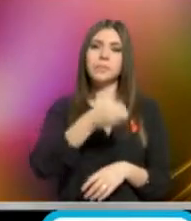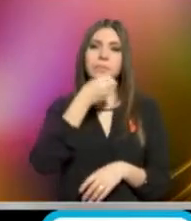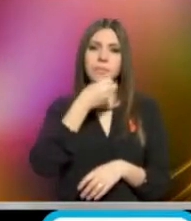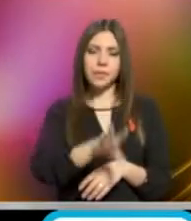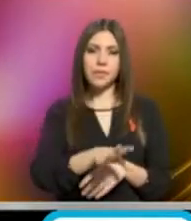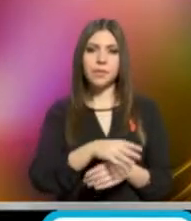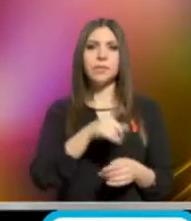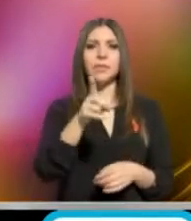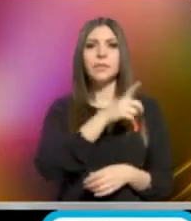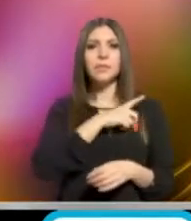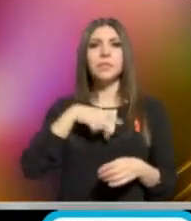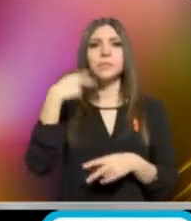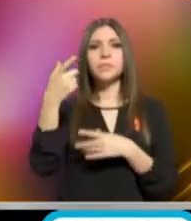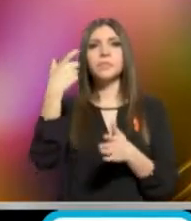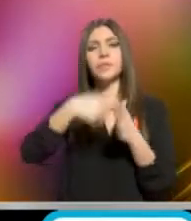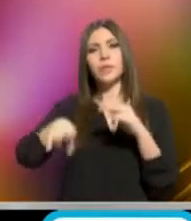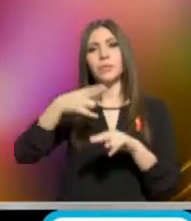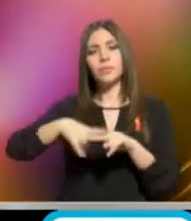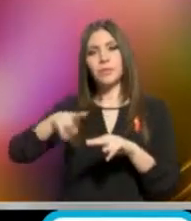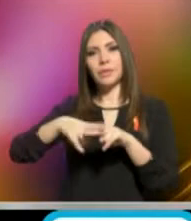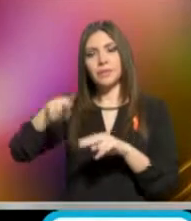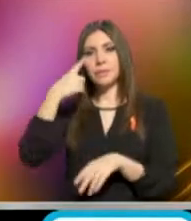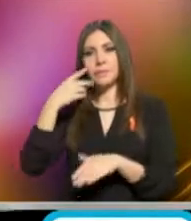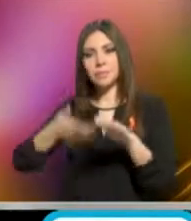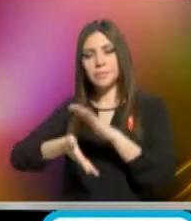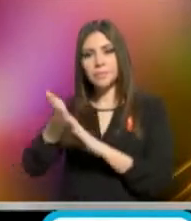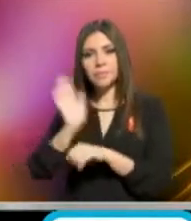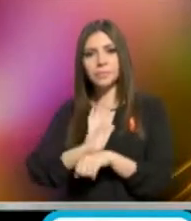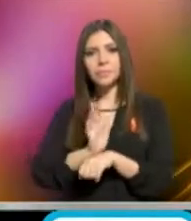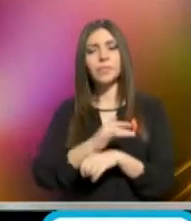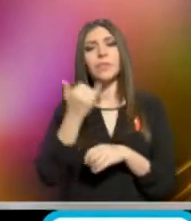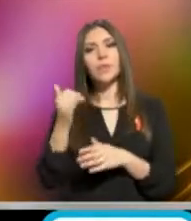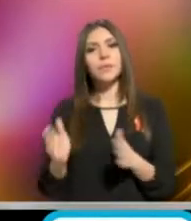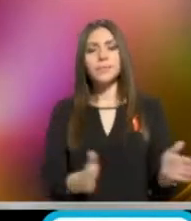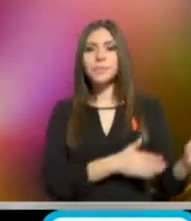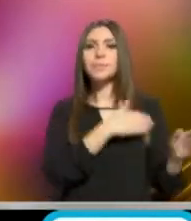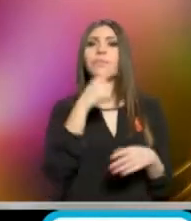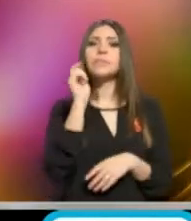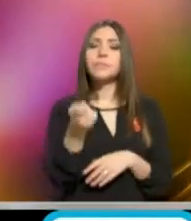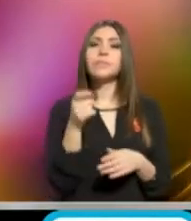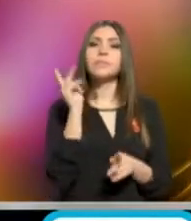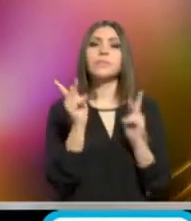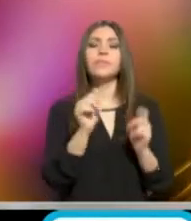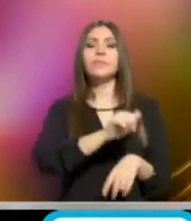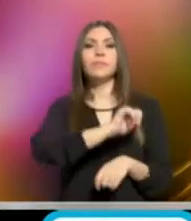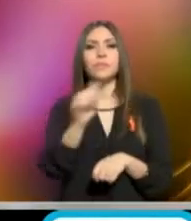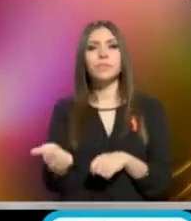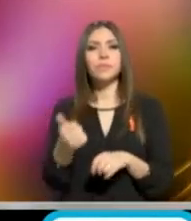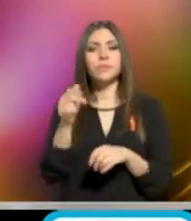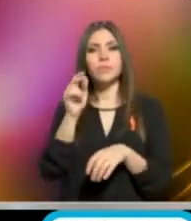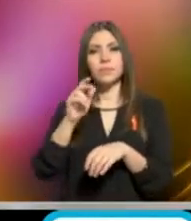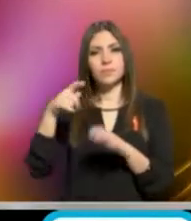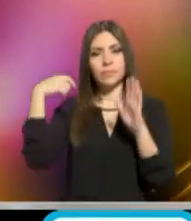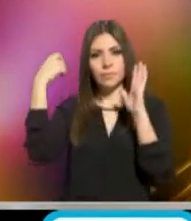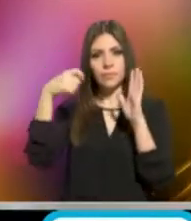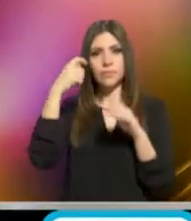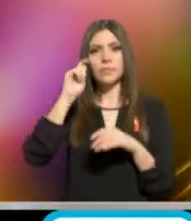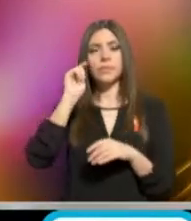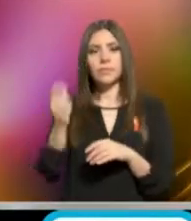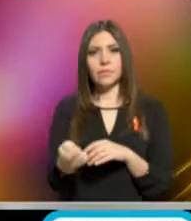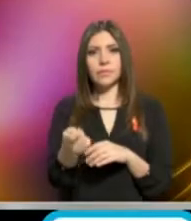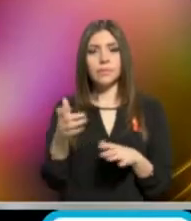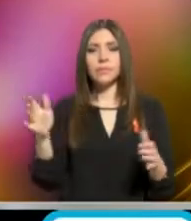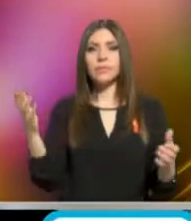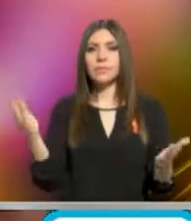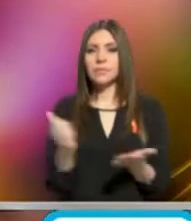Eso vale la pena Eso el sí, boleto. Eso sí. Oye, vamos a hablar también de un documental. Un documentalazo. Que ha ganado una enorme cantidad de premios. Un documentalazo que le ha dado la vuelta